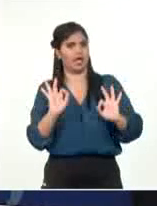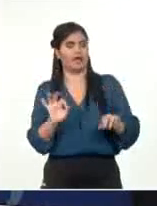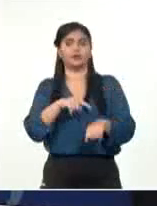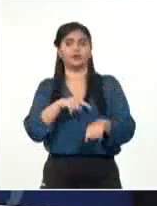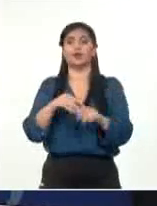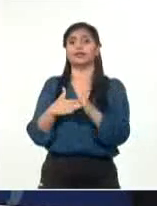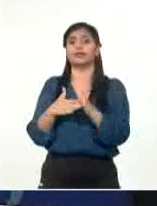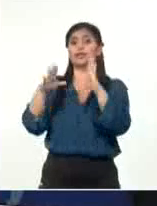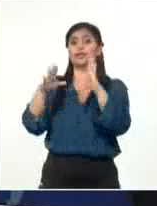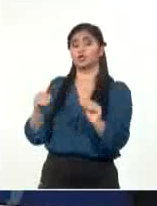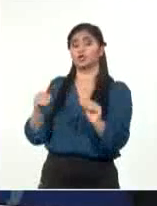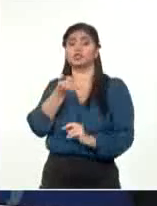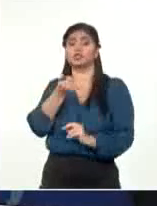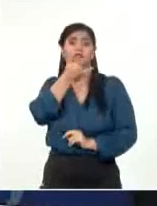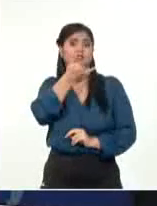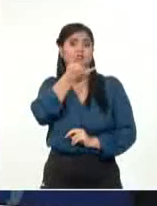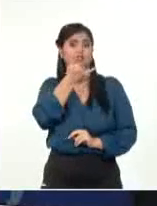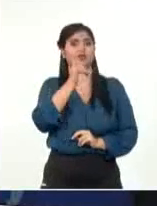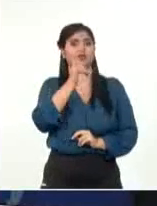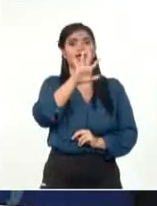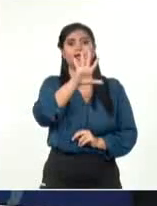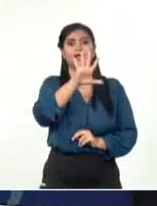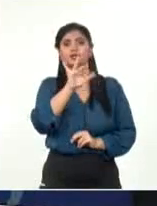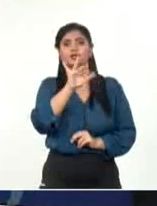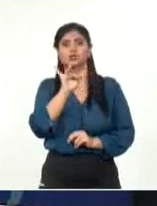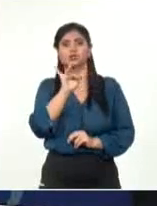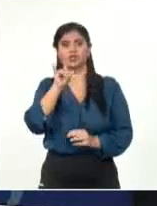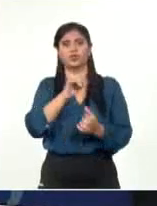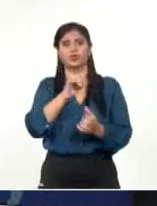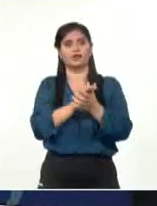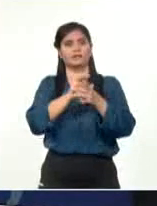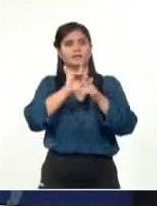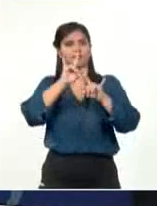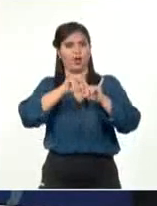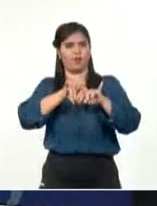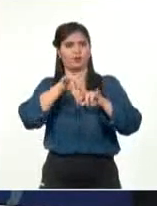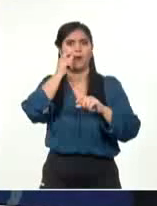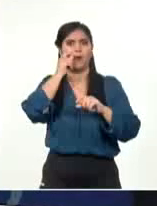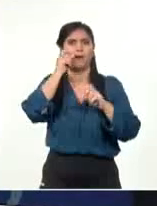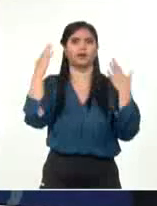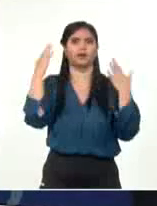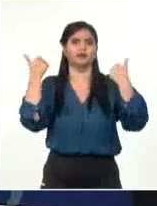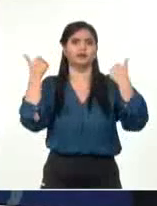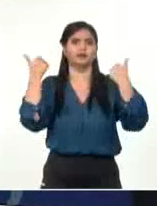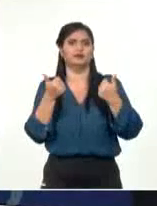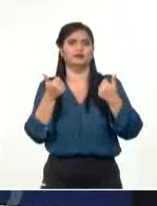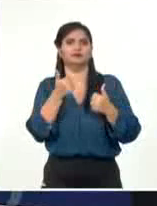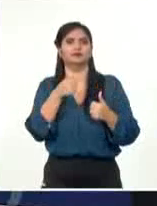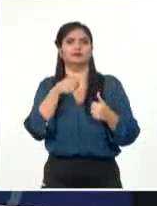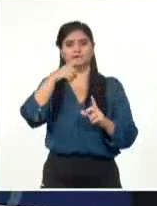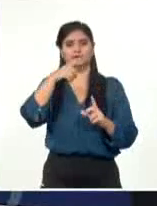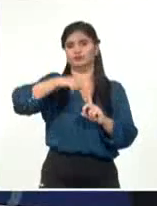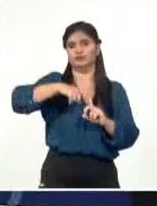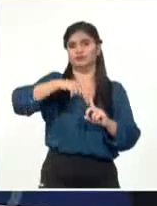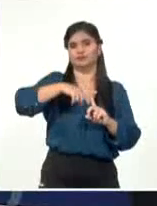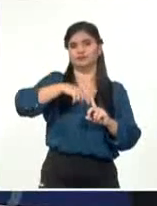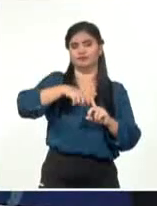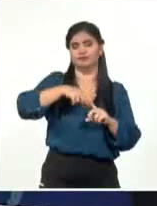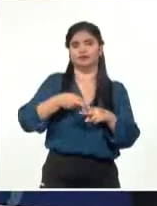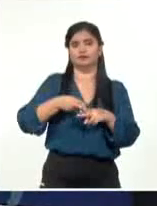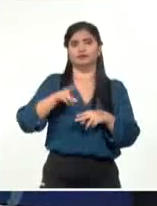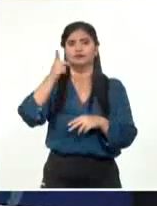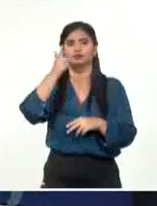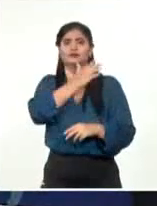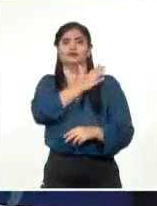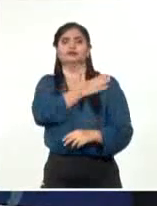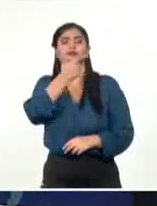nocturno la afectación será de 579 megawatts. El director técnico de esa entidad, Lázaro Guerra Hernández, ofreció detalles